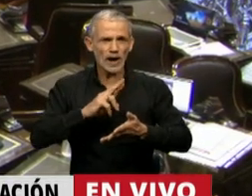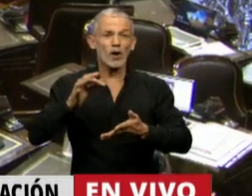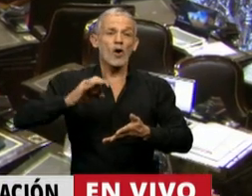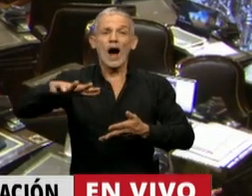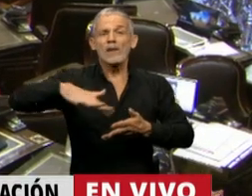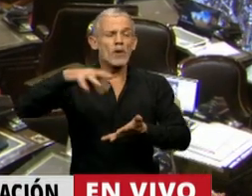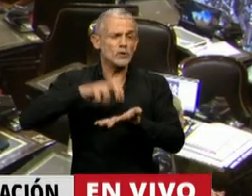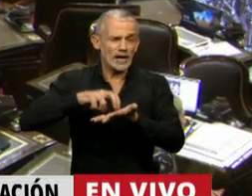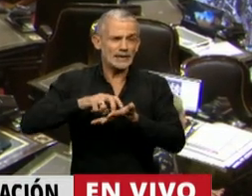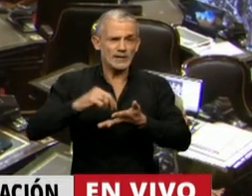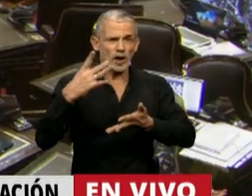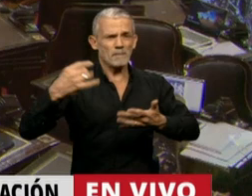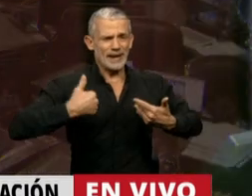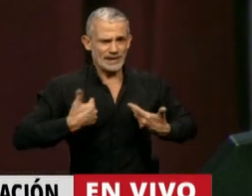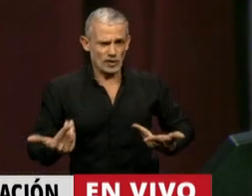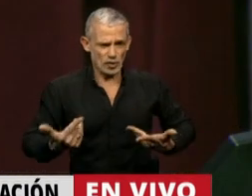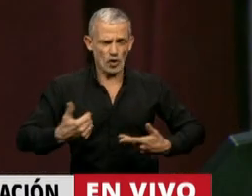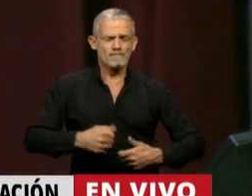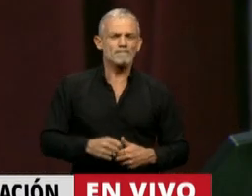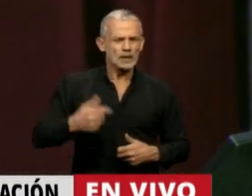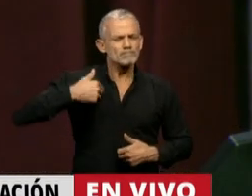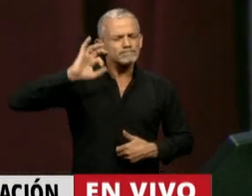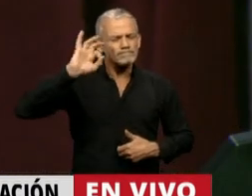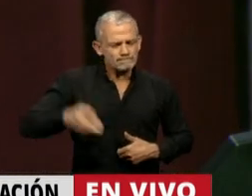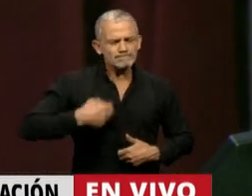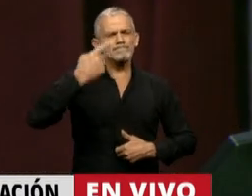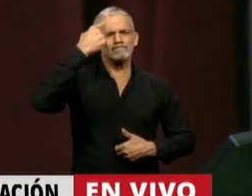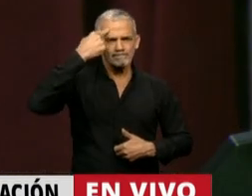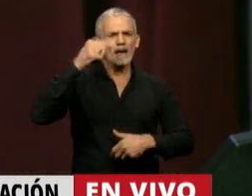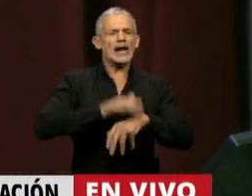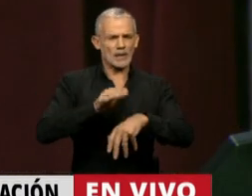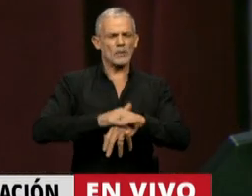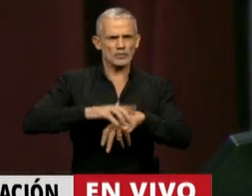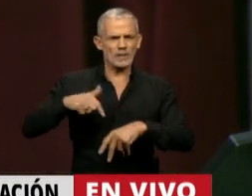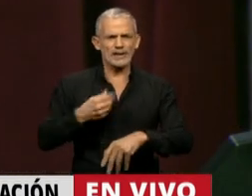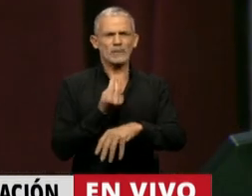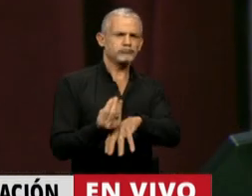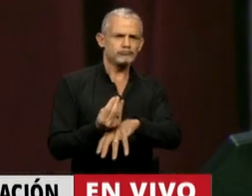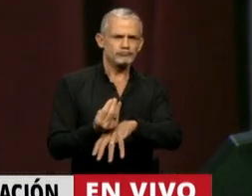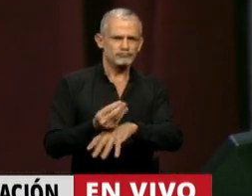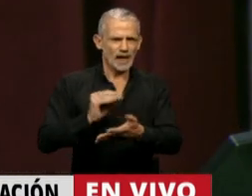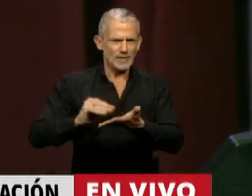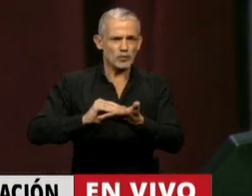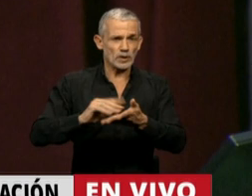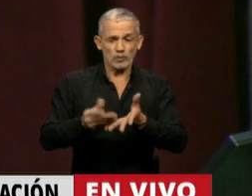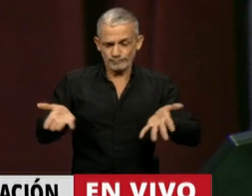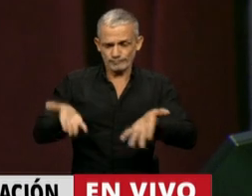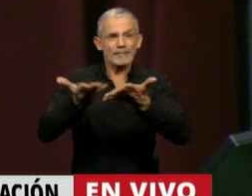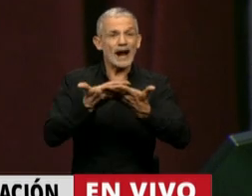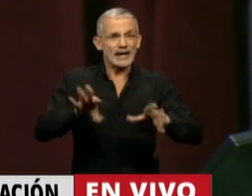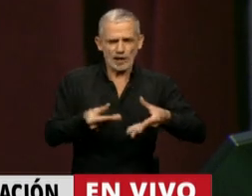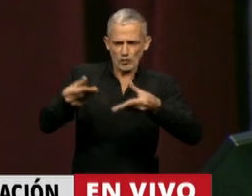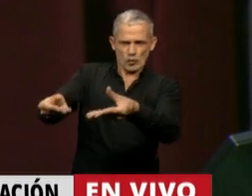pueblo que me eligió consciente de la responsabilidad que mi cargo representa pongo a disposición mi